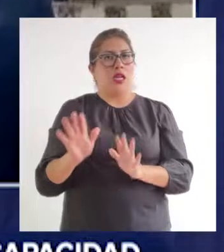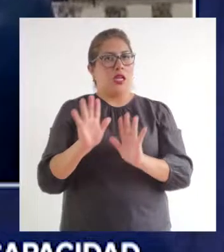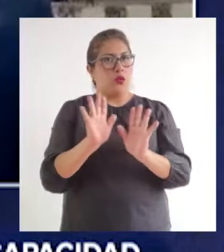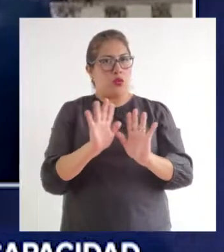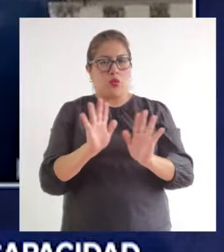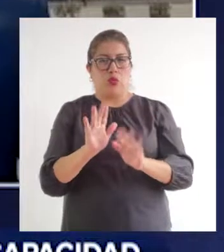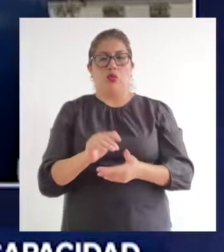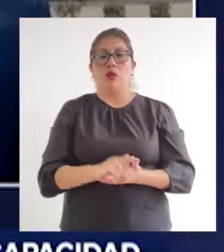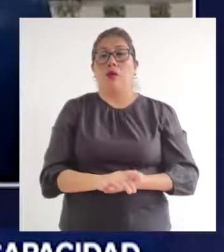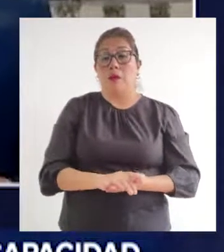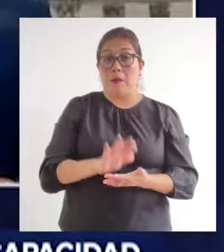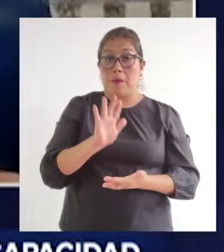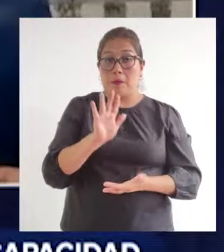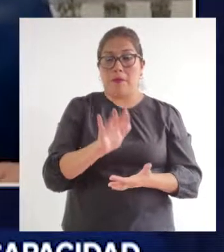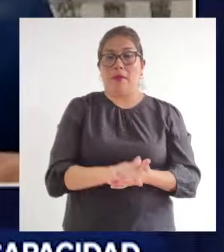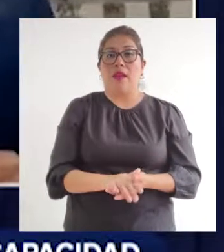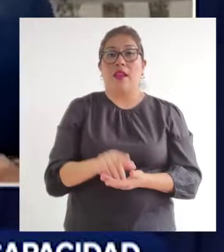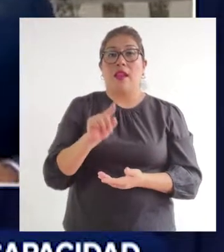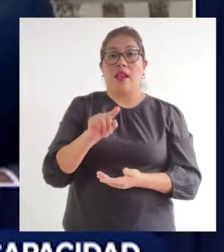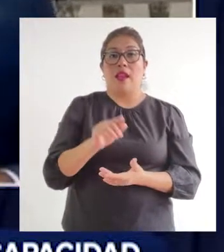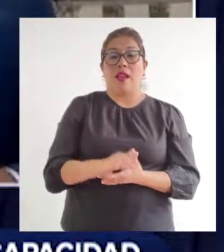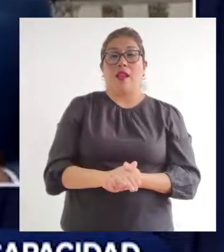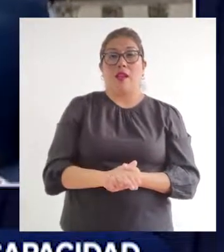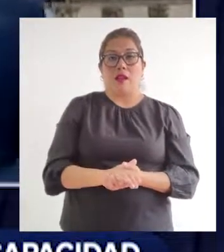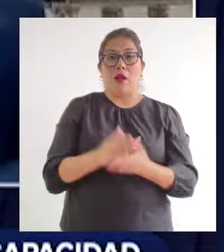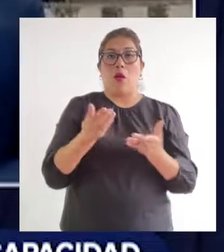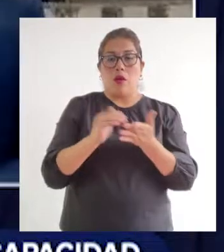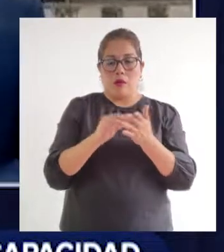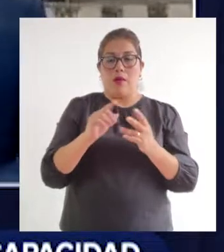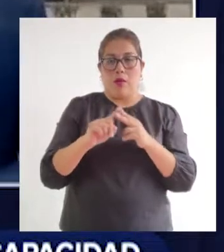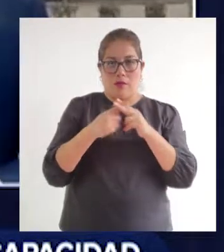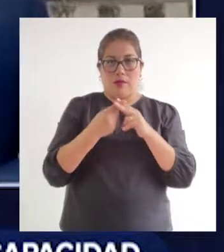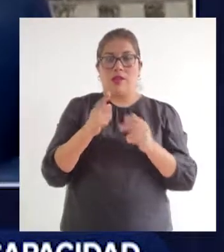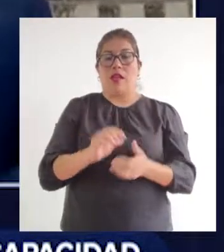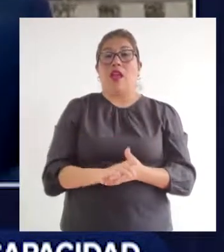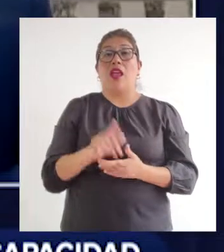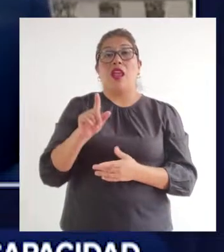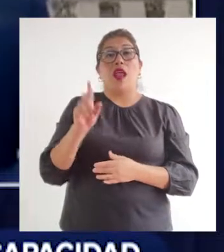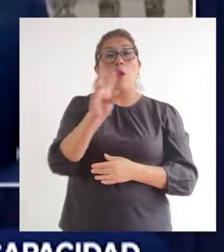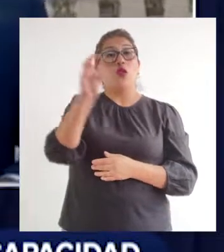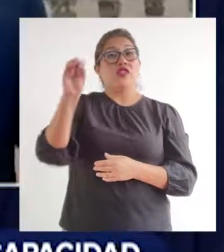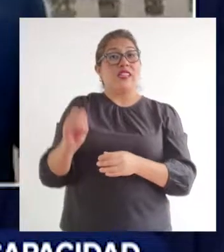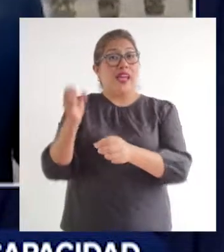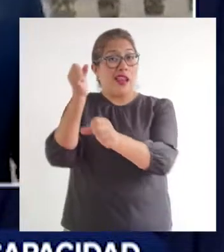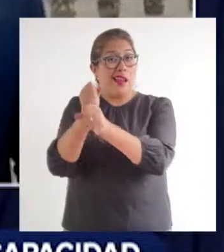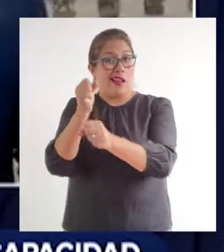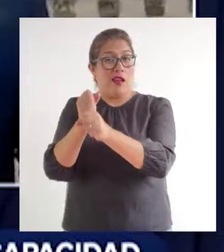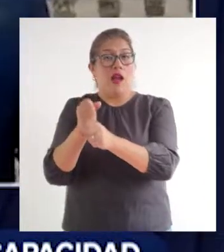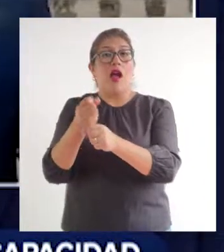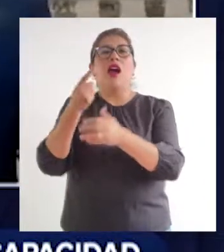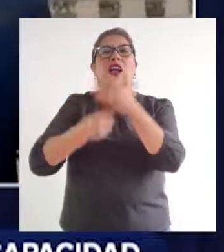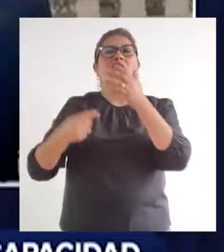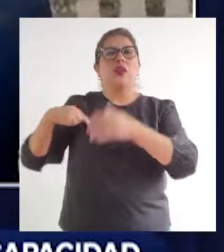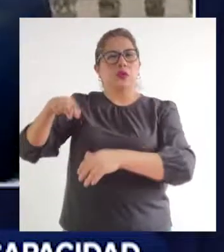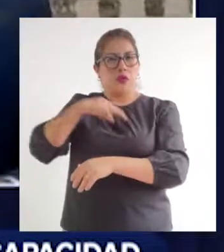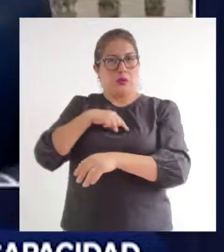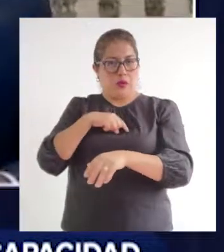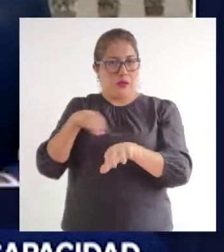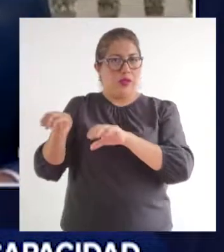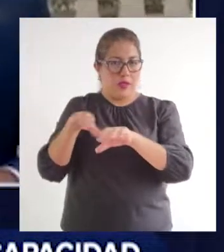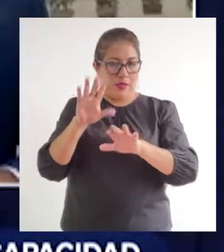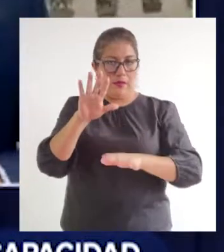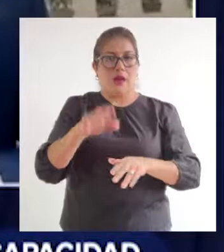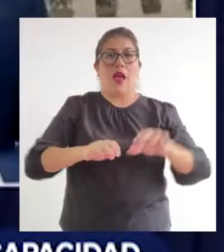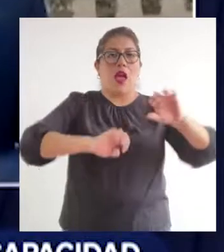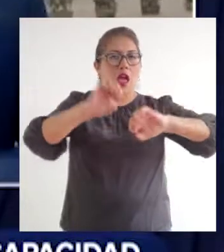No necesariamente. Ahora, la cuota, por eso que empezamos con el tema de la cuota laboral, y lo que hemos hecho es evaluar